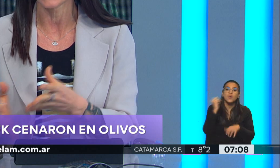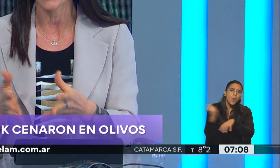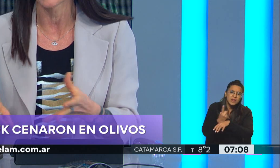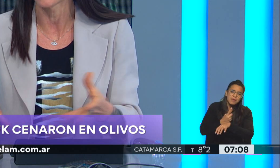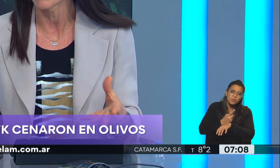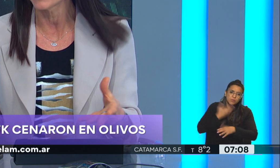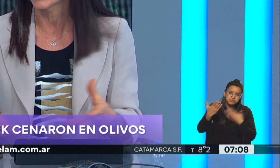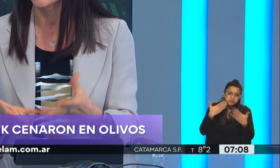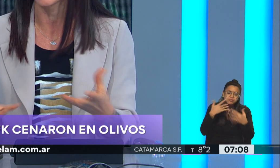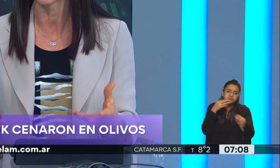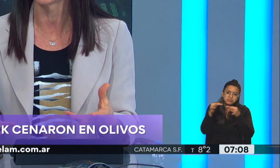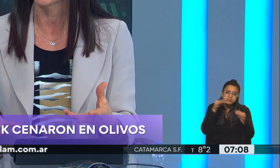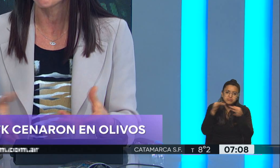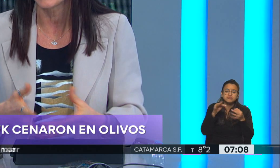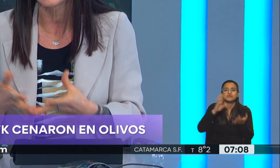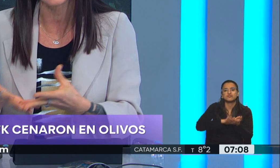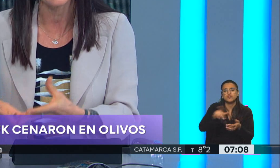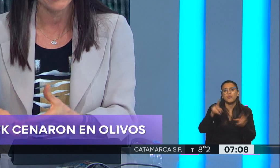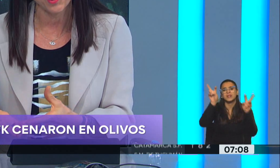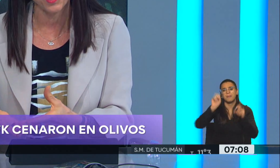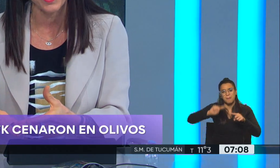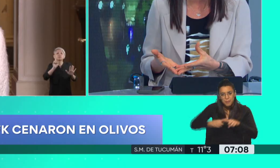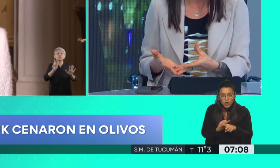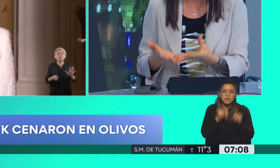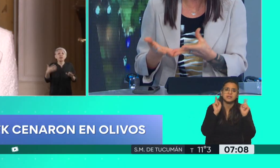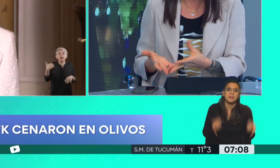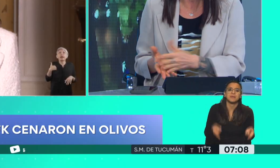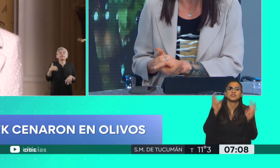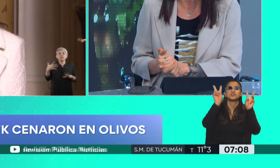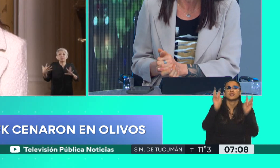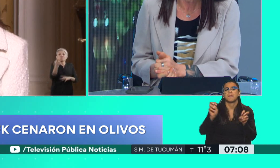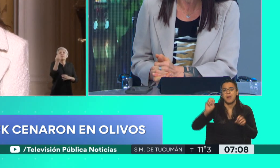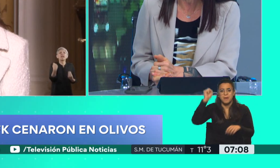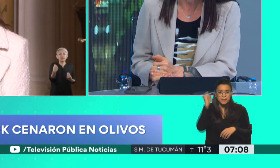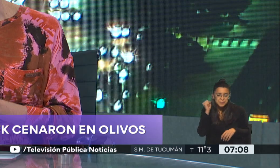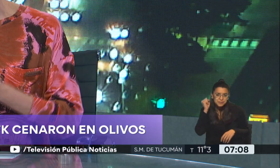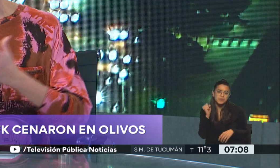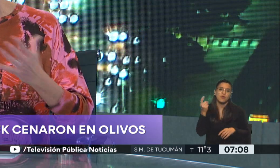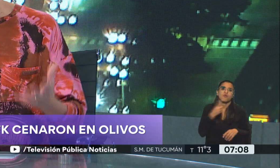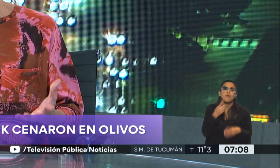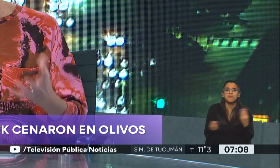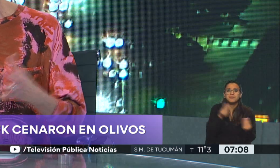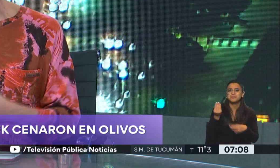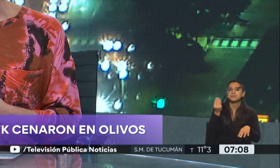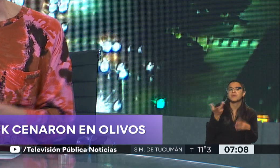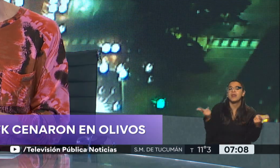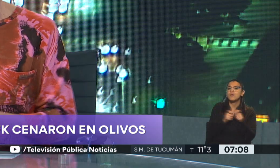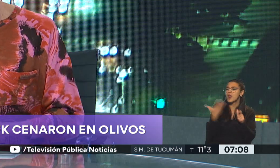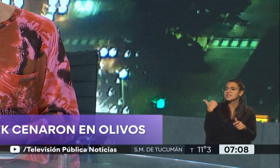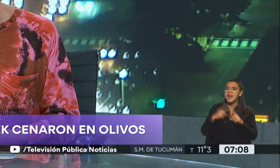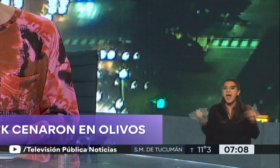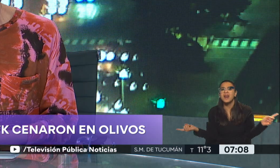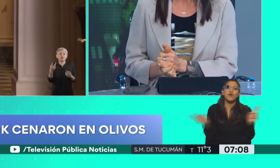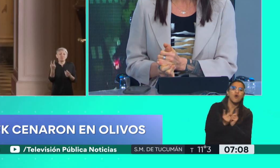en las que bueno hablaron claro de la coyuntura política de la coyuntura económica y de la designación de ciudadana baza reunión larga corta que